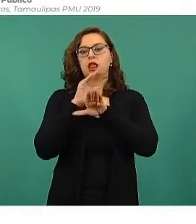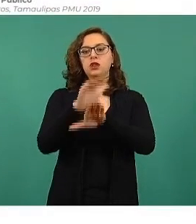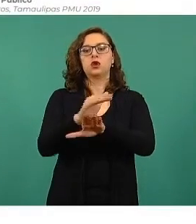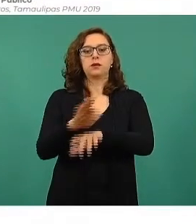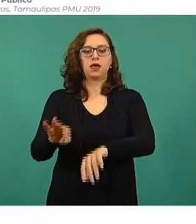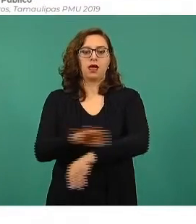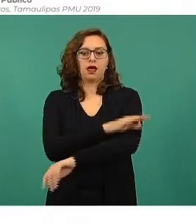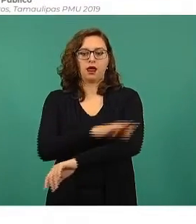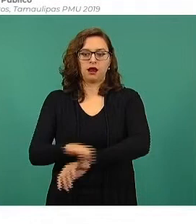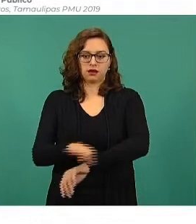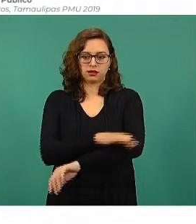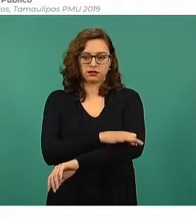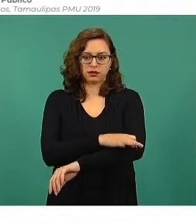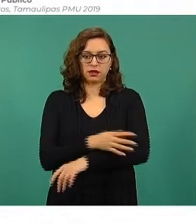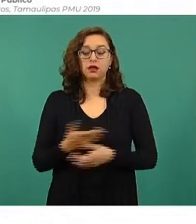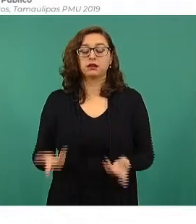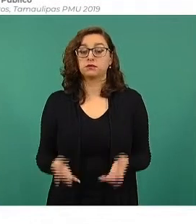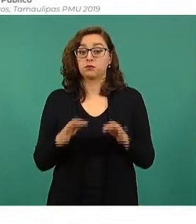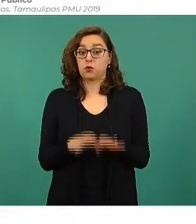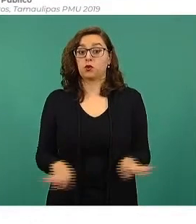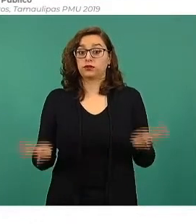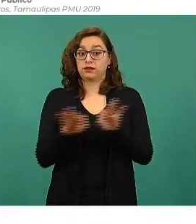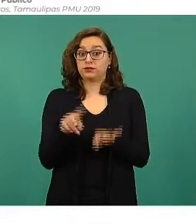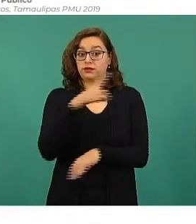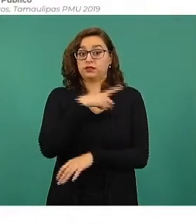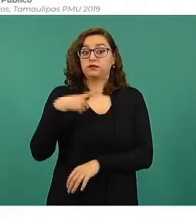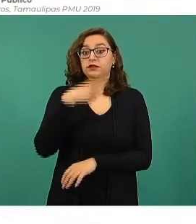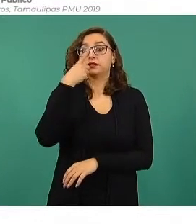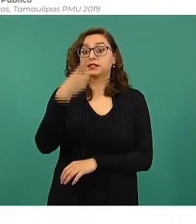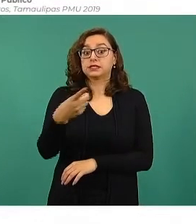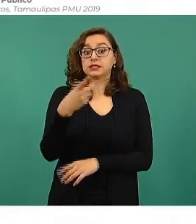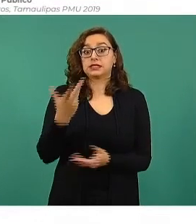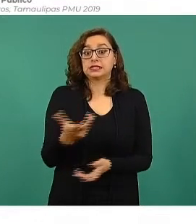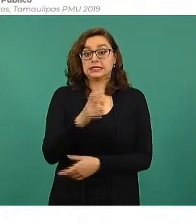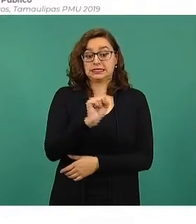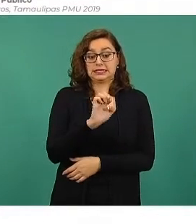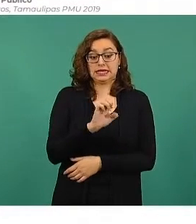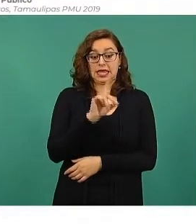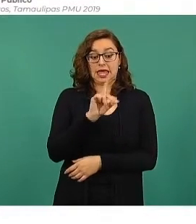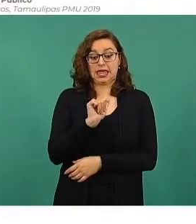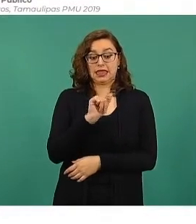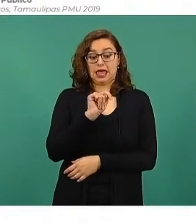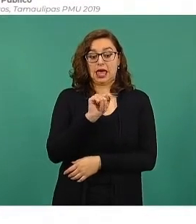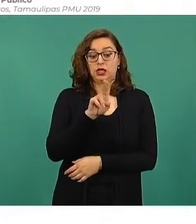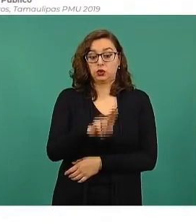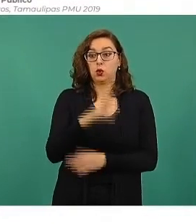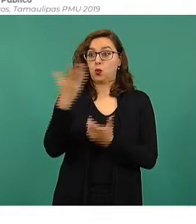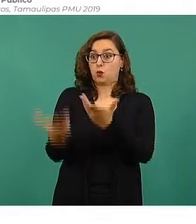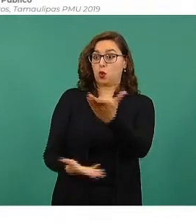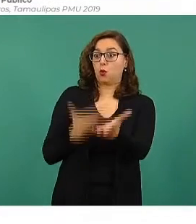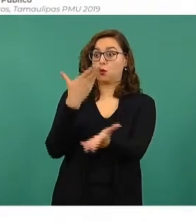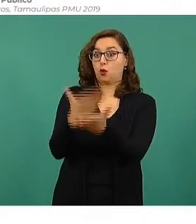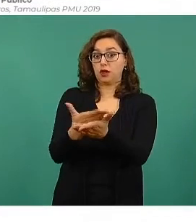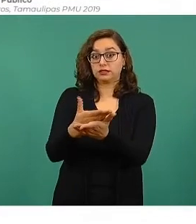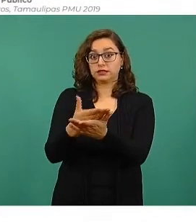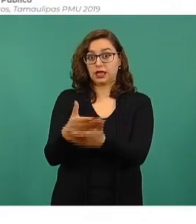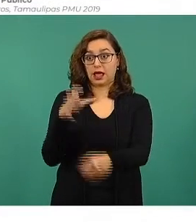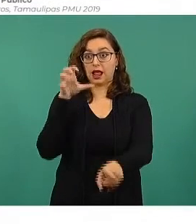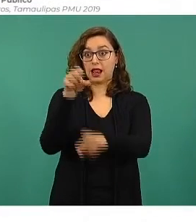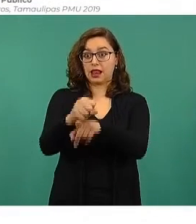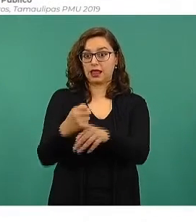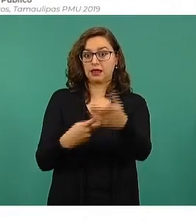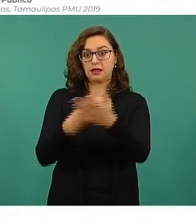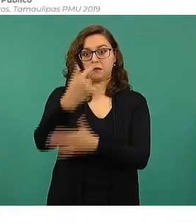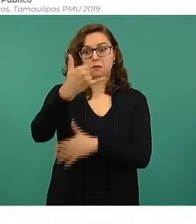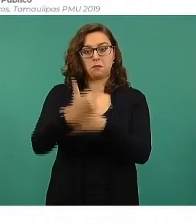que la Secretaría no postula ninguna de las obras. Esto lo hacen de forma propia y de forma libre los